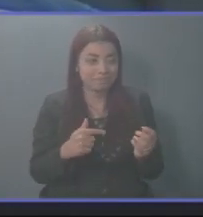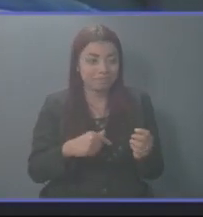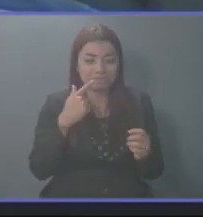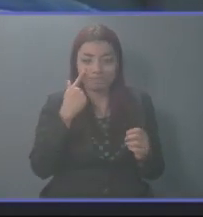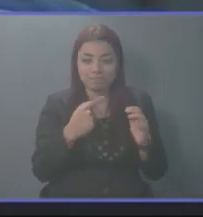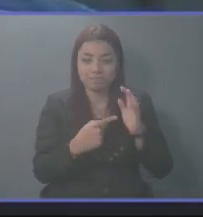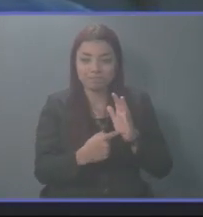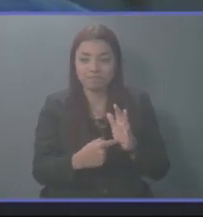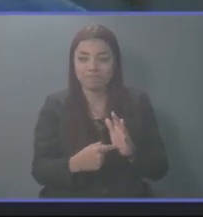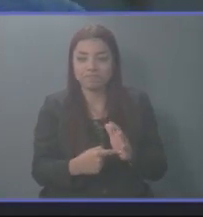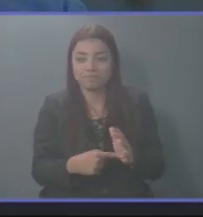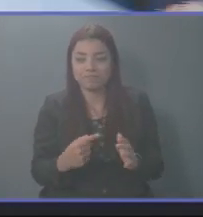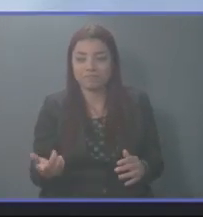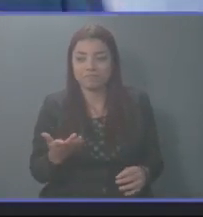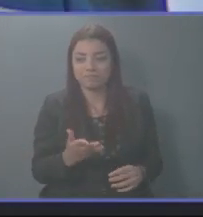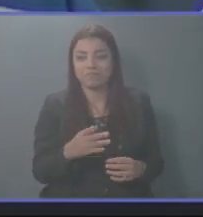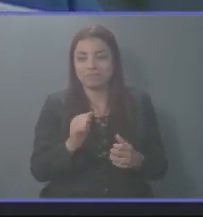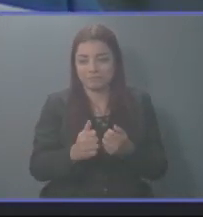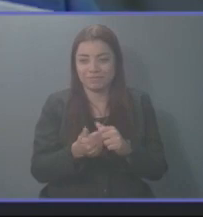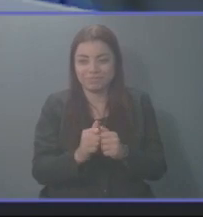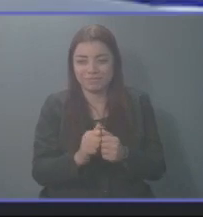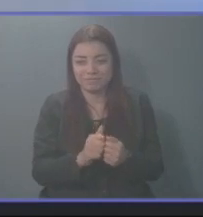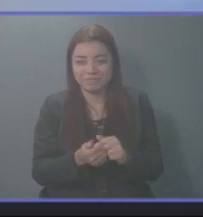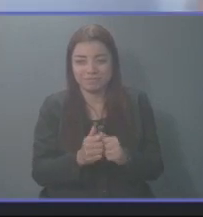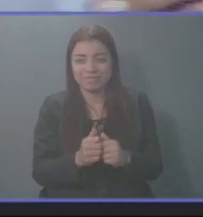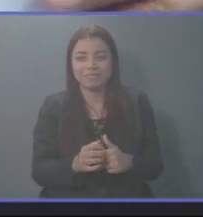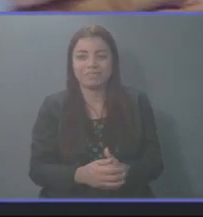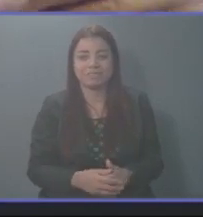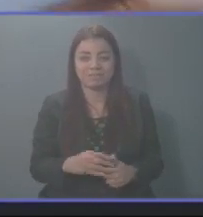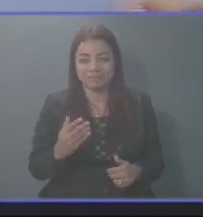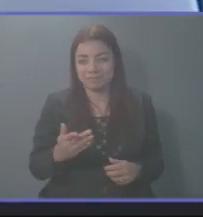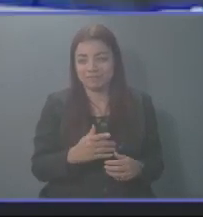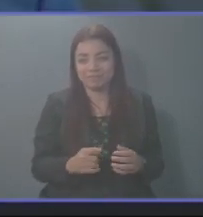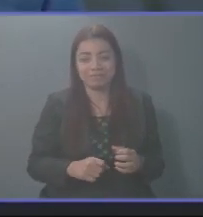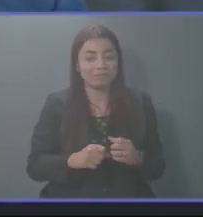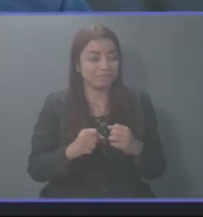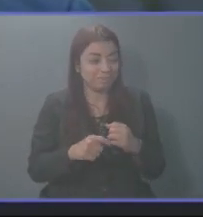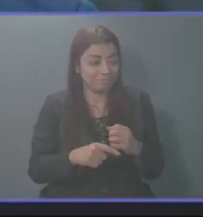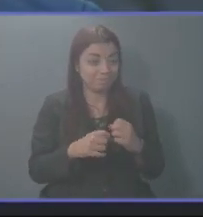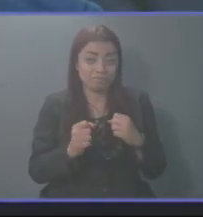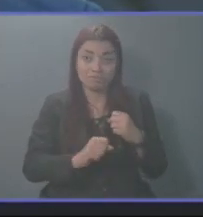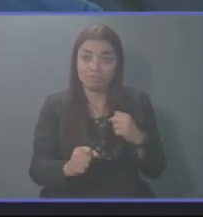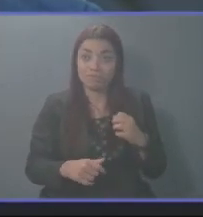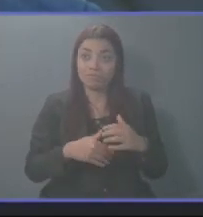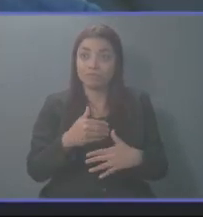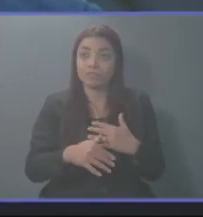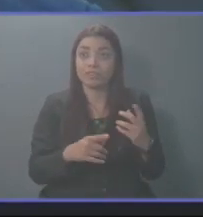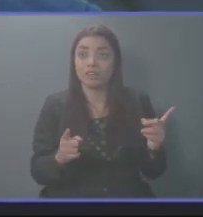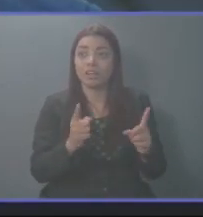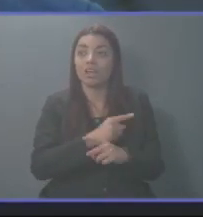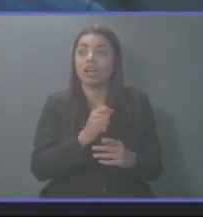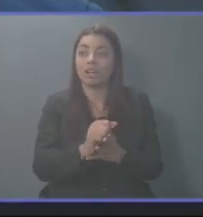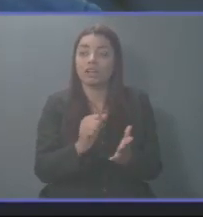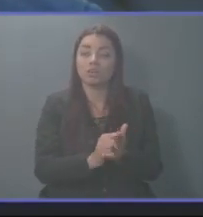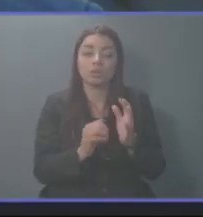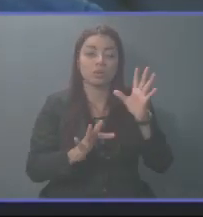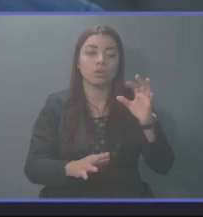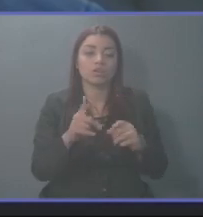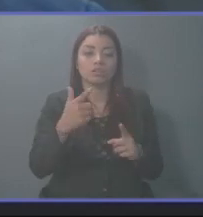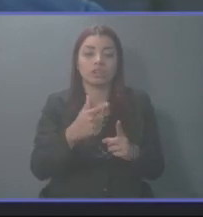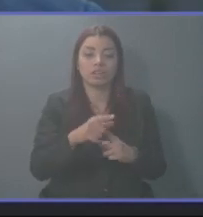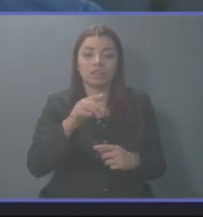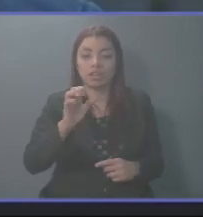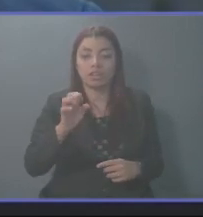y vinculación comprobable con el deporte. En consecuencia, es necesario modificar el artículo 11, literal